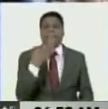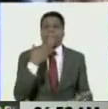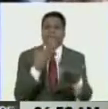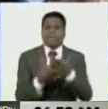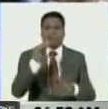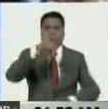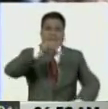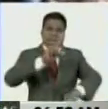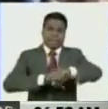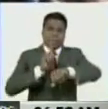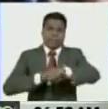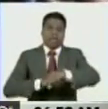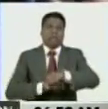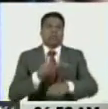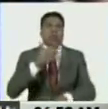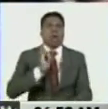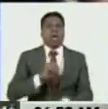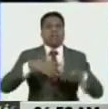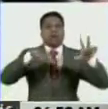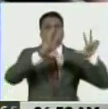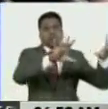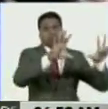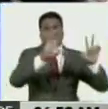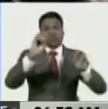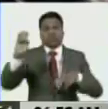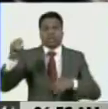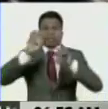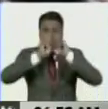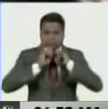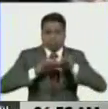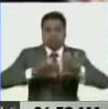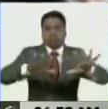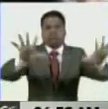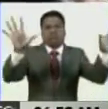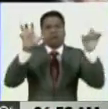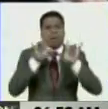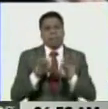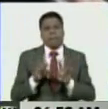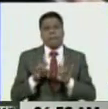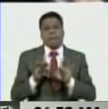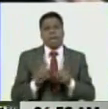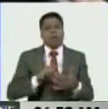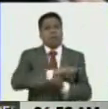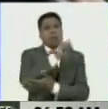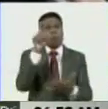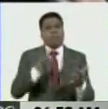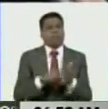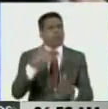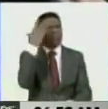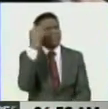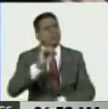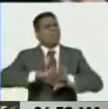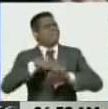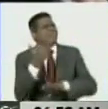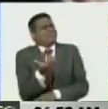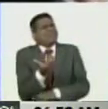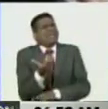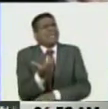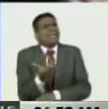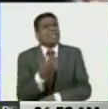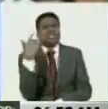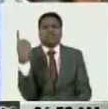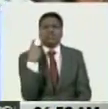a esta hora hay más de 800 máquinas desplegadas a lo largo y ancho del territorio nacional, no entendemos por qué quieren activar